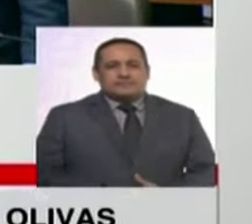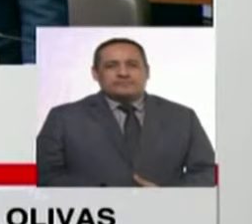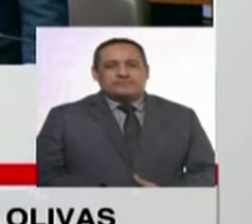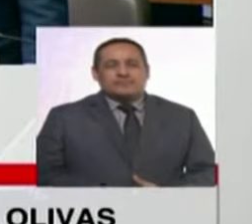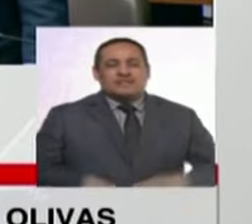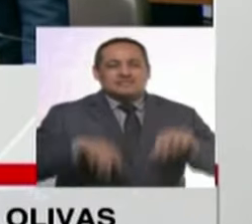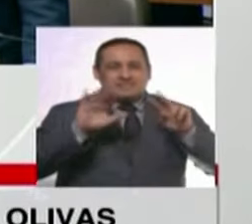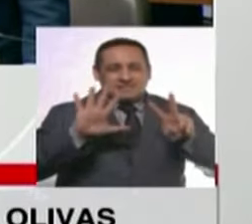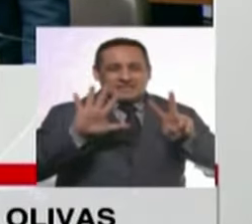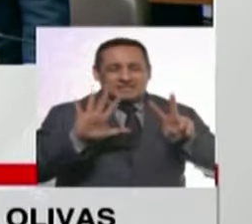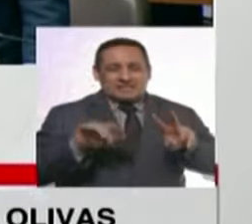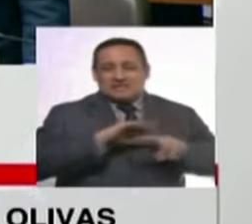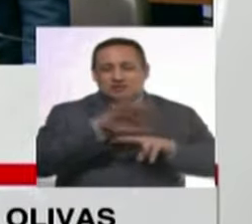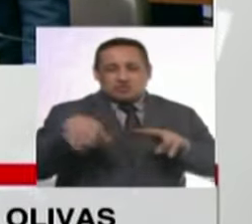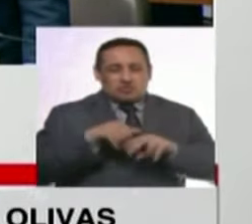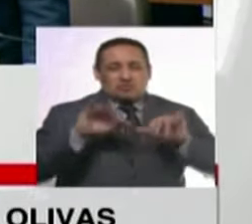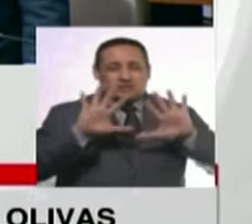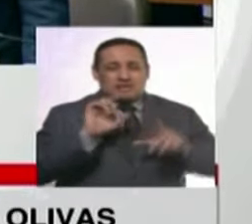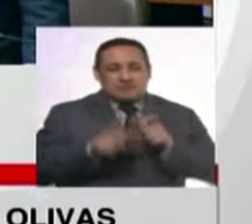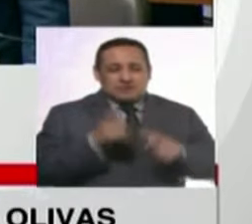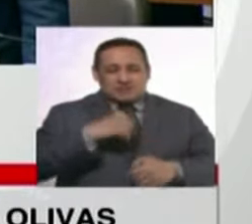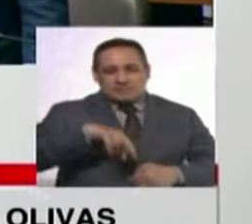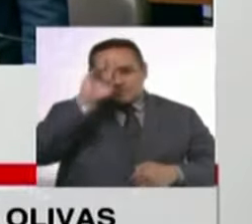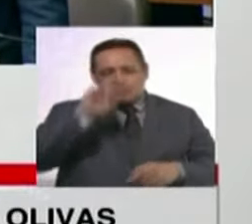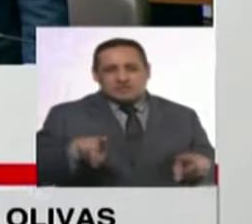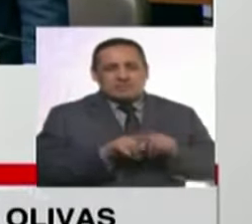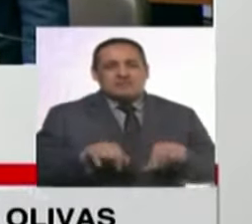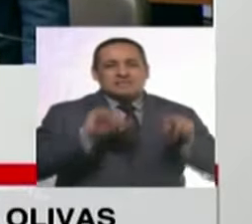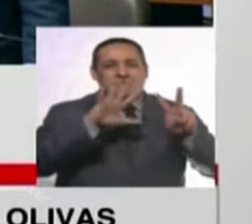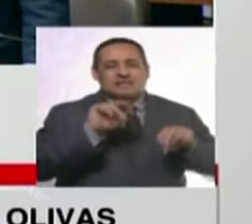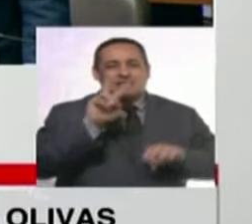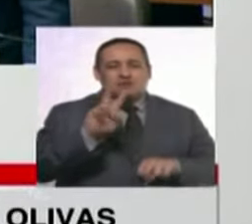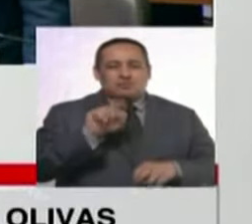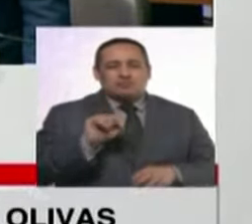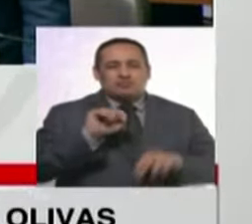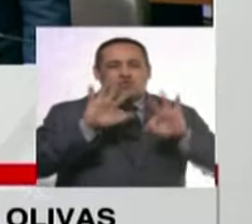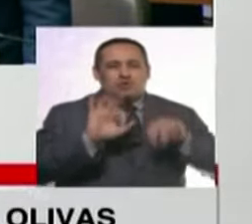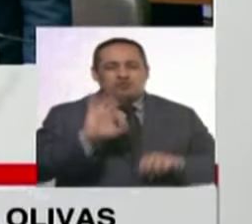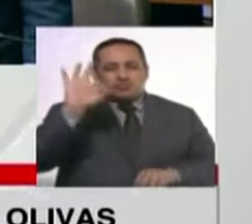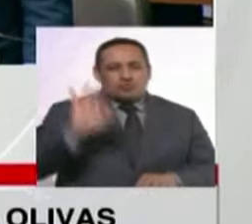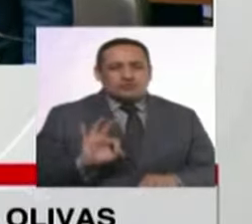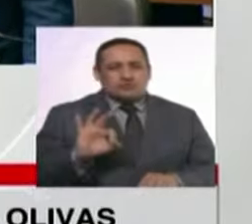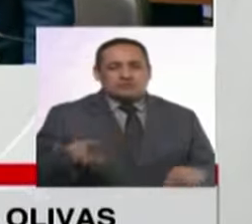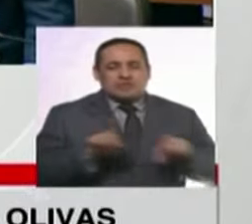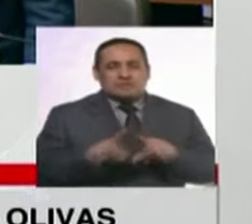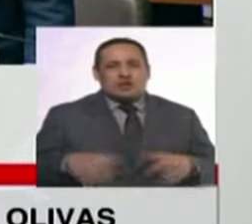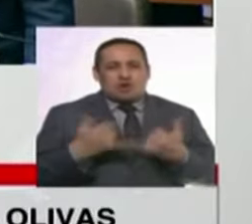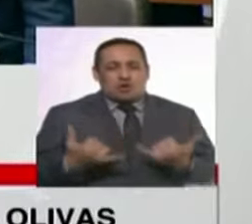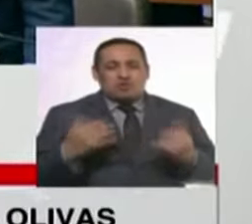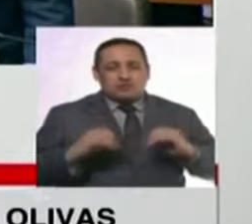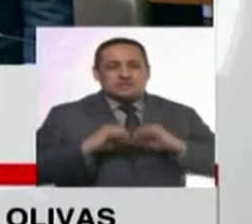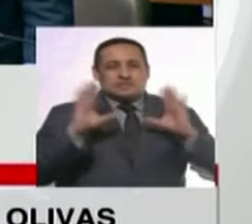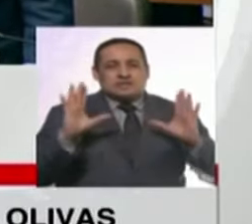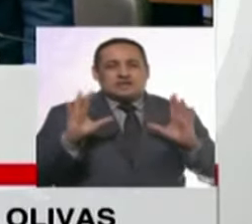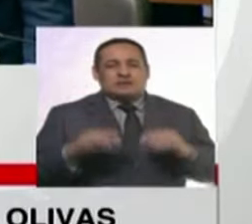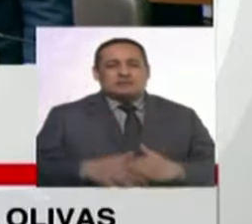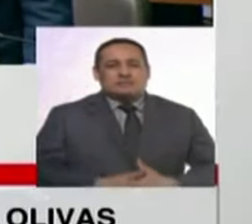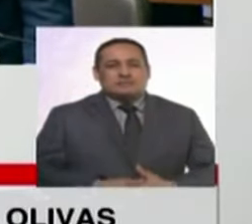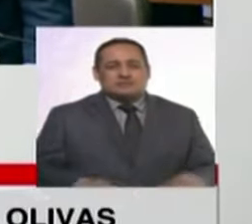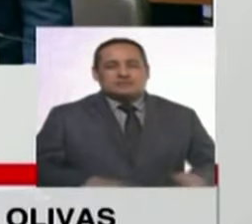7 de cada 10 peruanos el 72,8% hoy en día